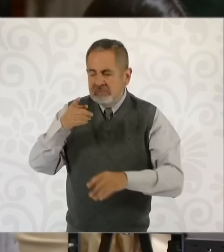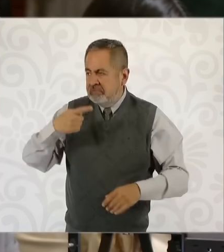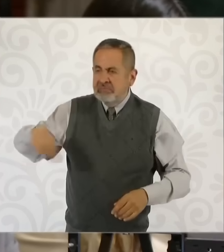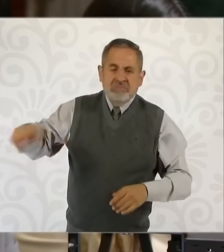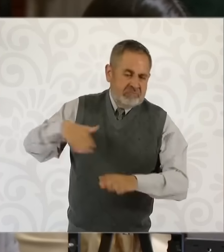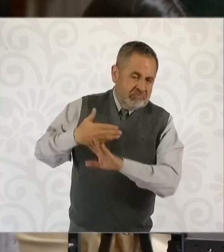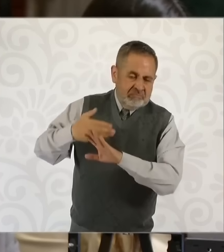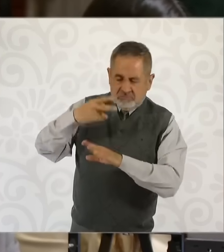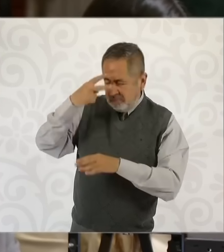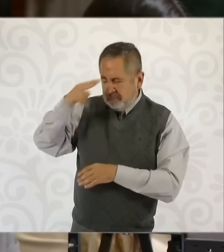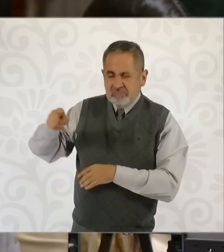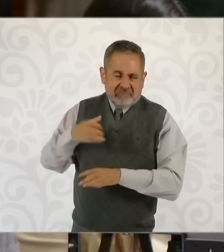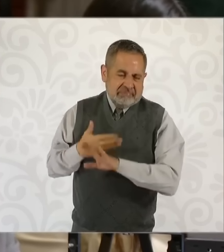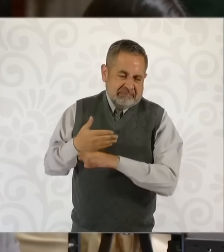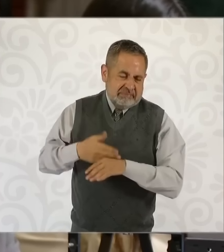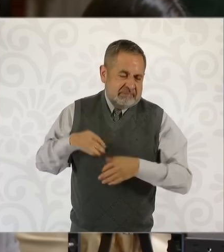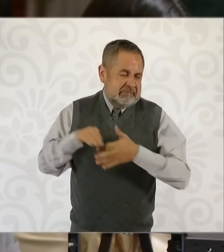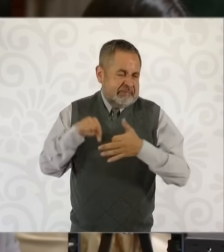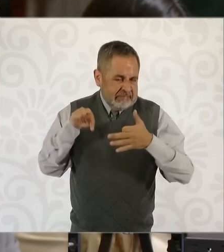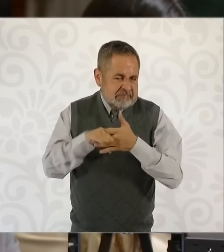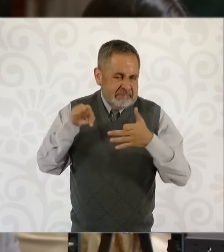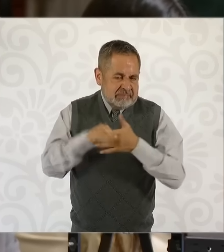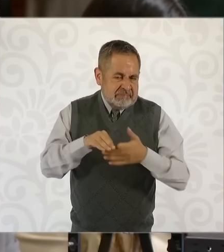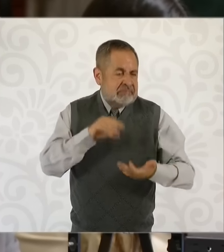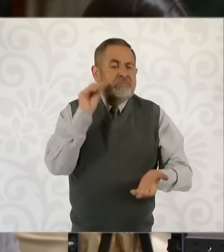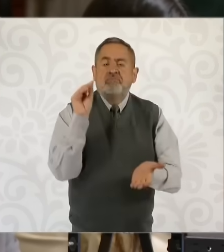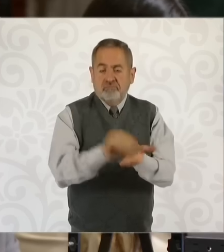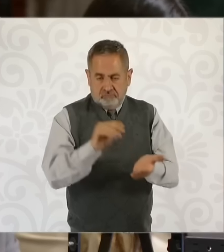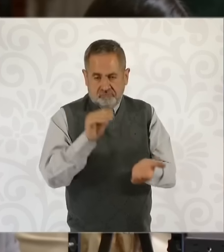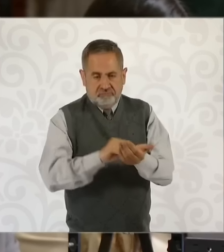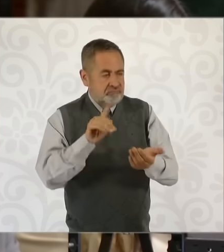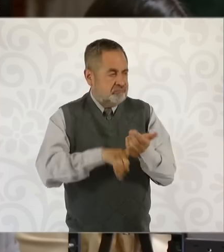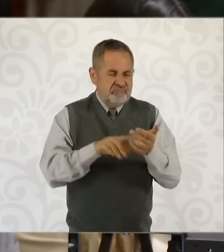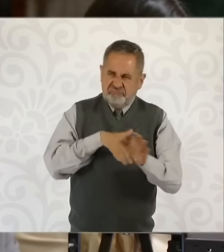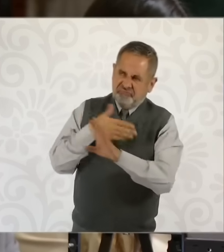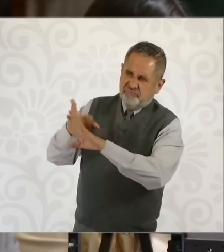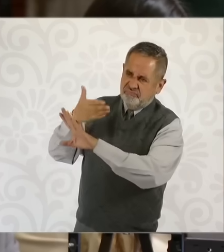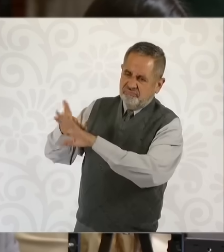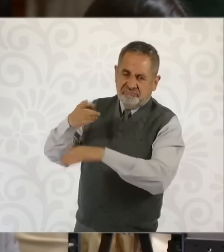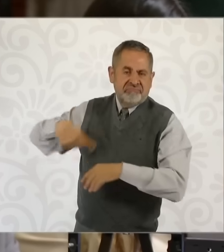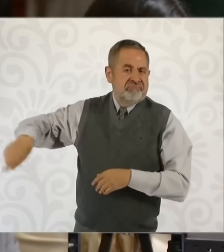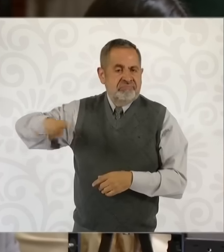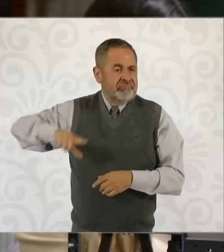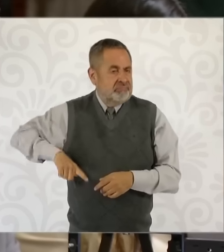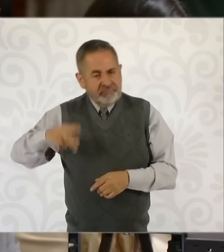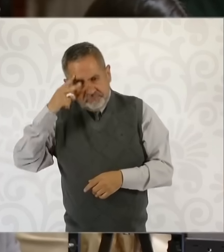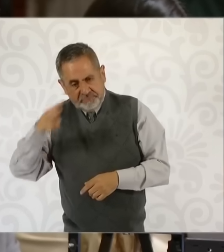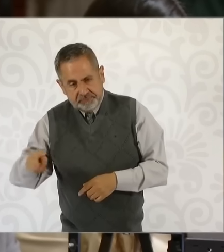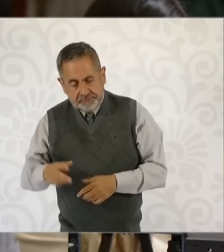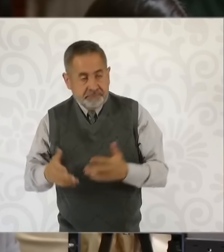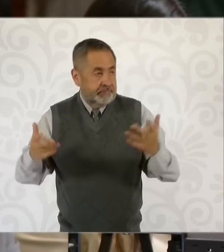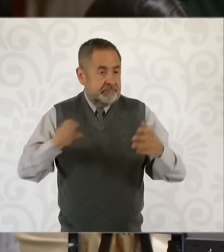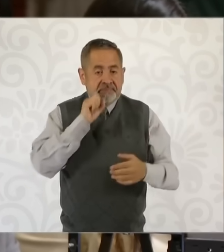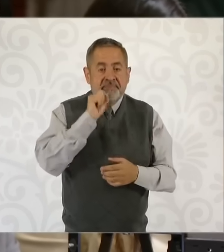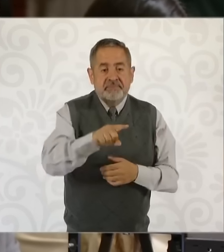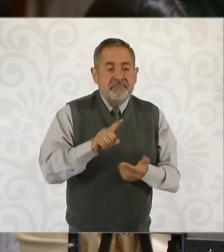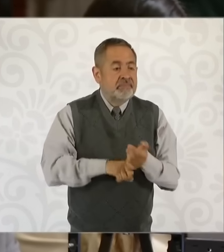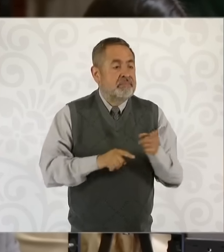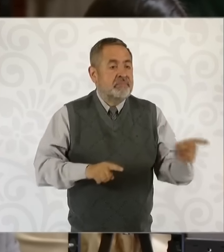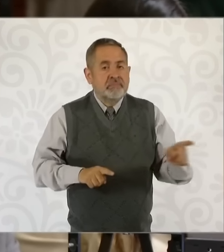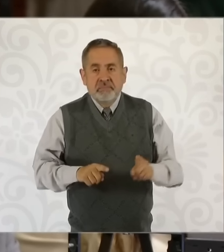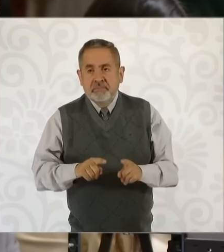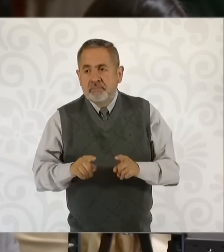mexicano de forma sistemática, y sigue operando de esa manera. Además, pues está todo el tema de cómo han